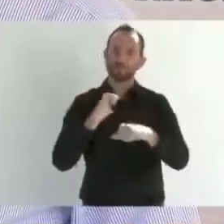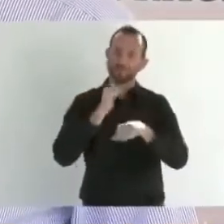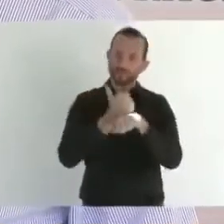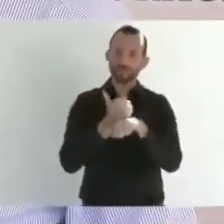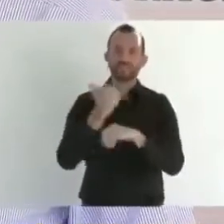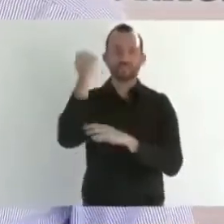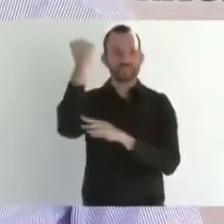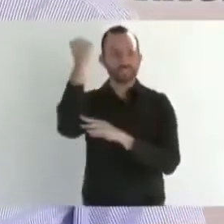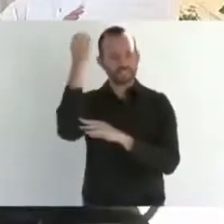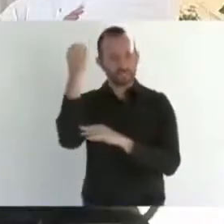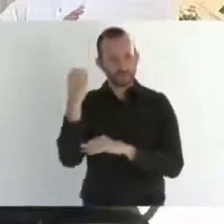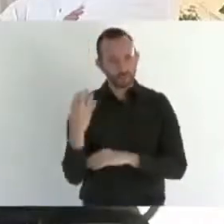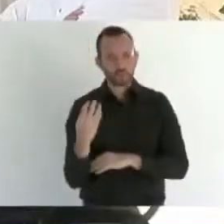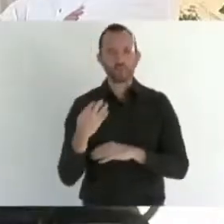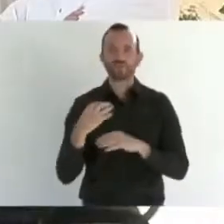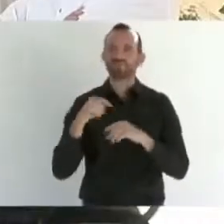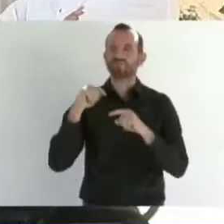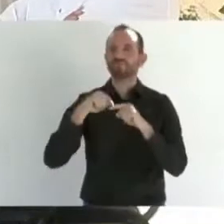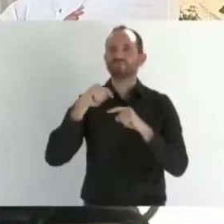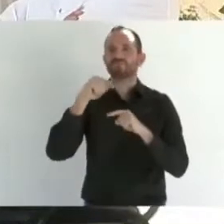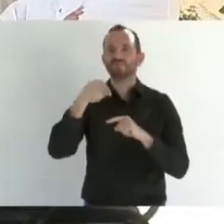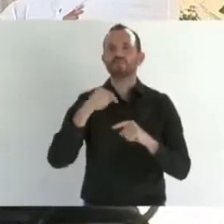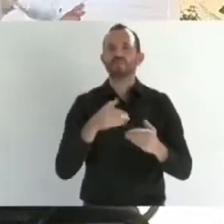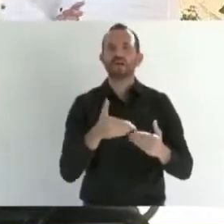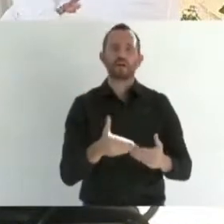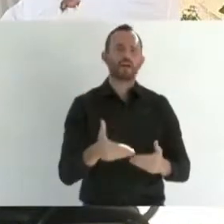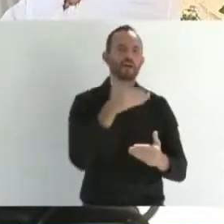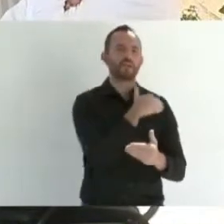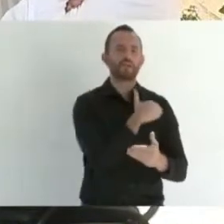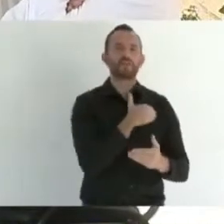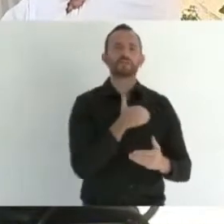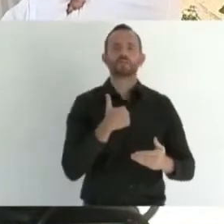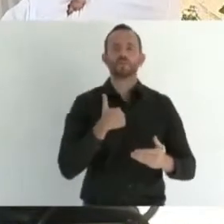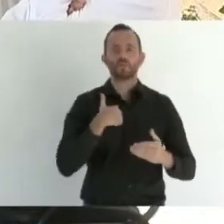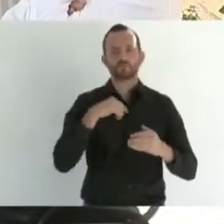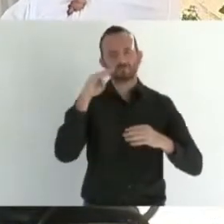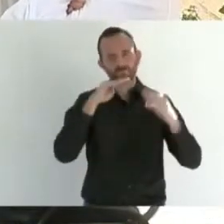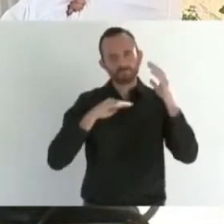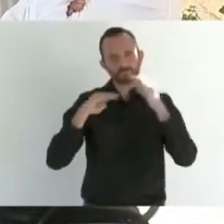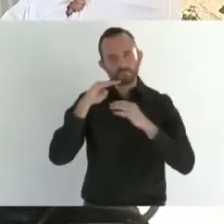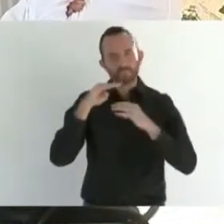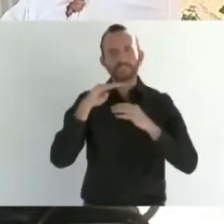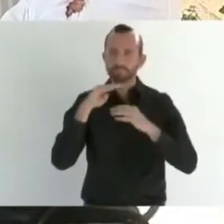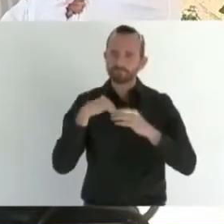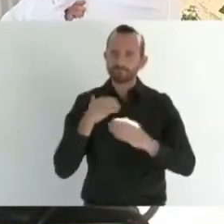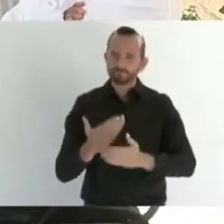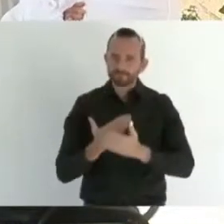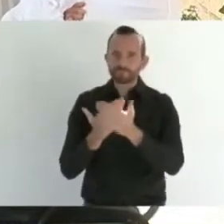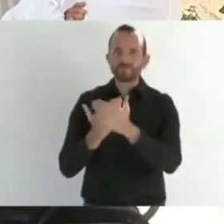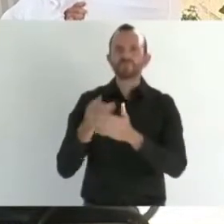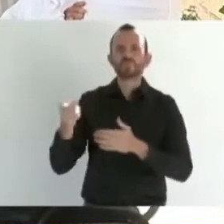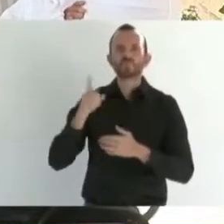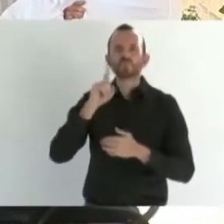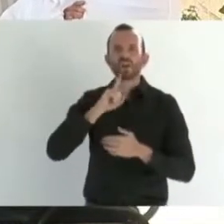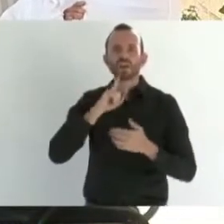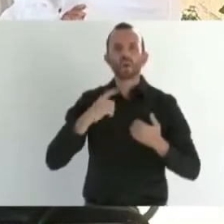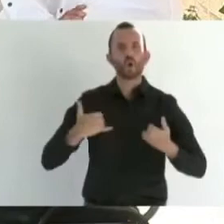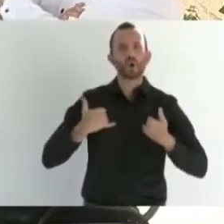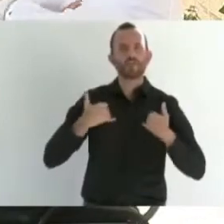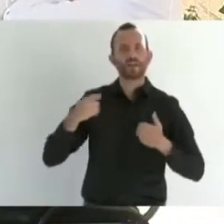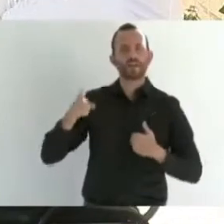me pidieron lo mismo incluso una compañera triqui joven que fue